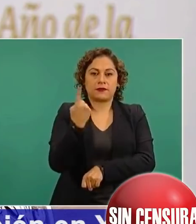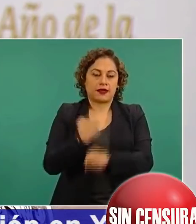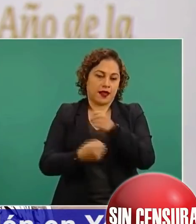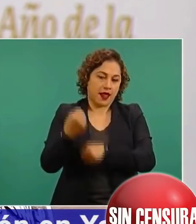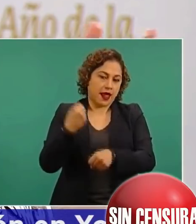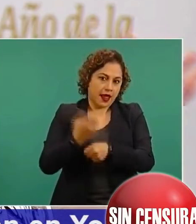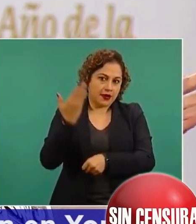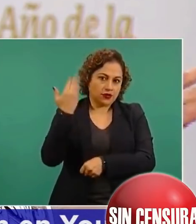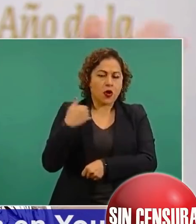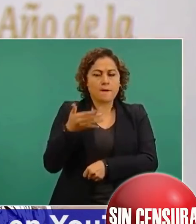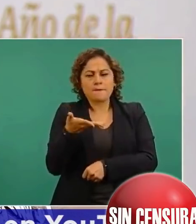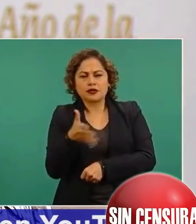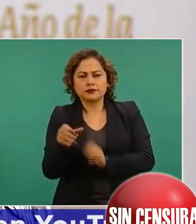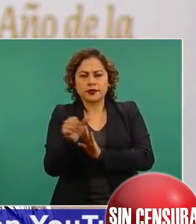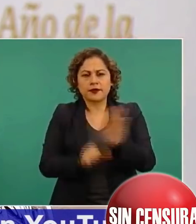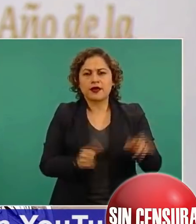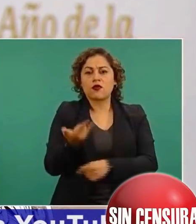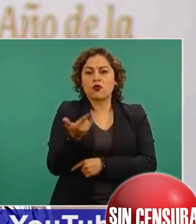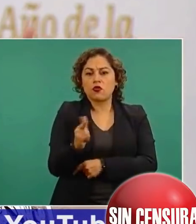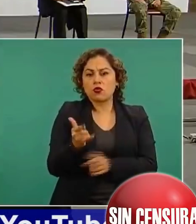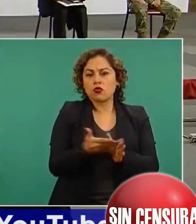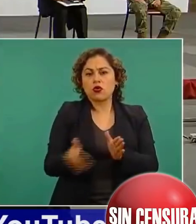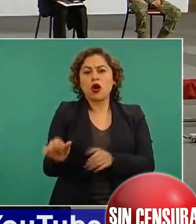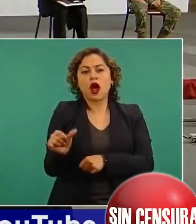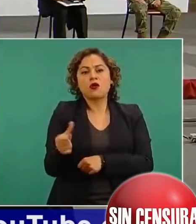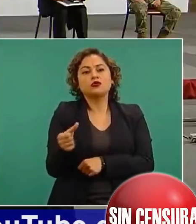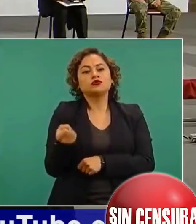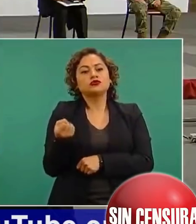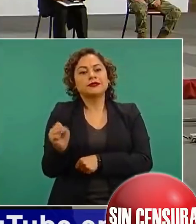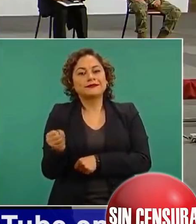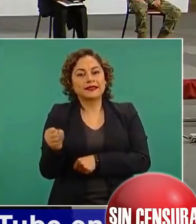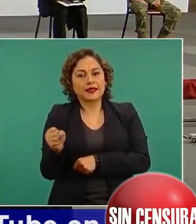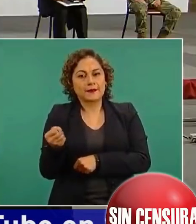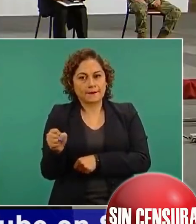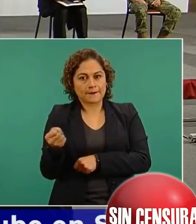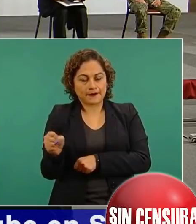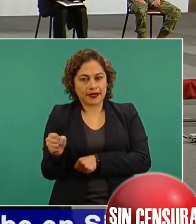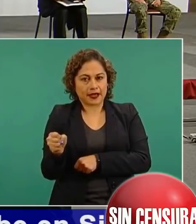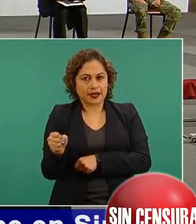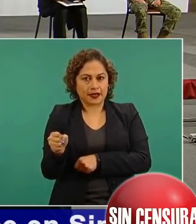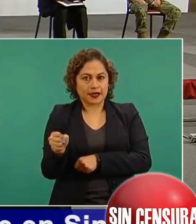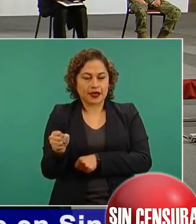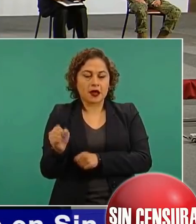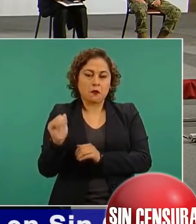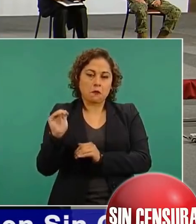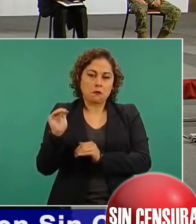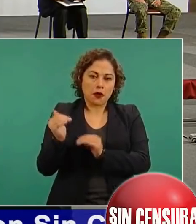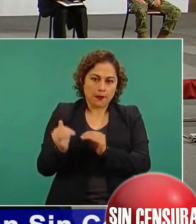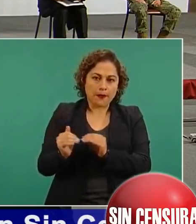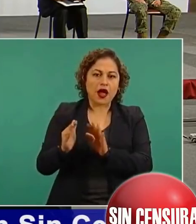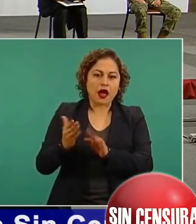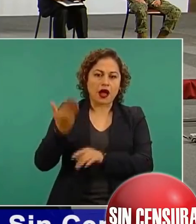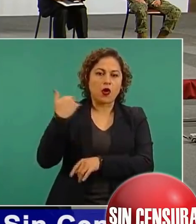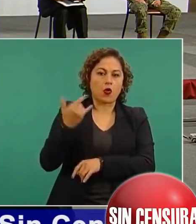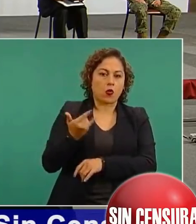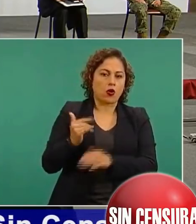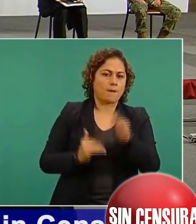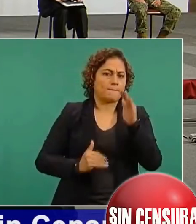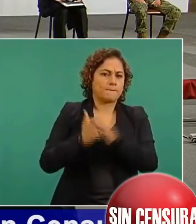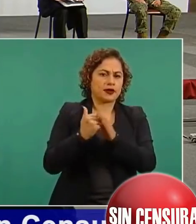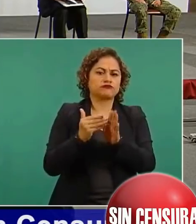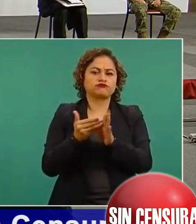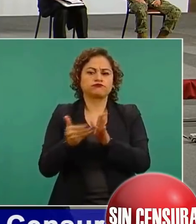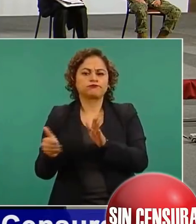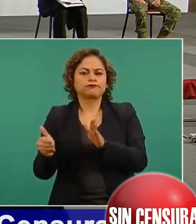de julio. Después tuvimos todo agosto, todo septiembre en periodo de reducción y a partir de octubre